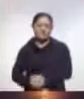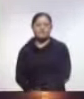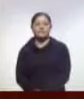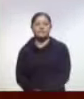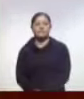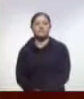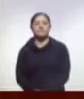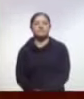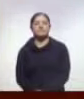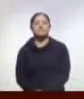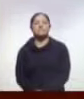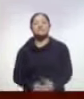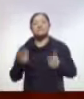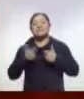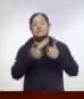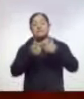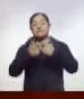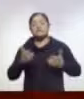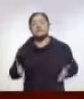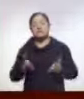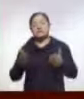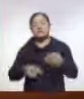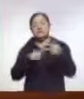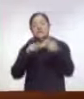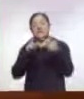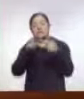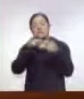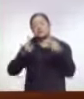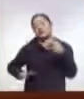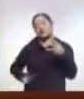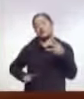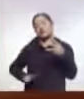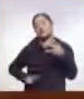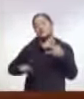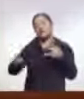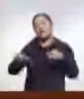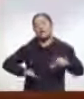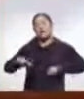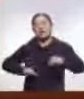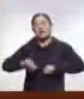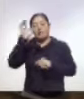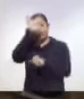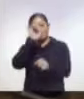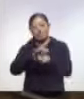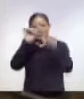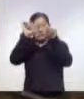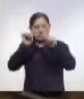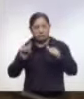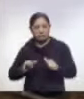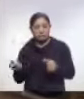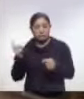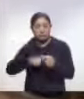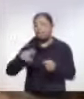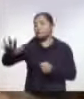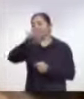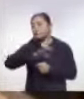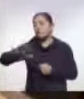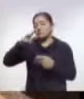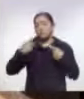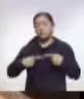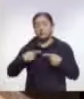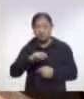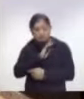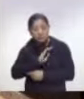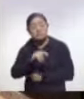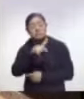El impulso económico que dan los tres niveles de gobierno a las actividades culturales y artísticas, aunado a la participación de la sociedad, permitirá